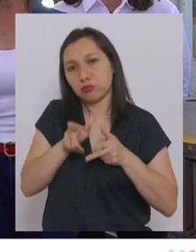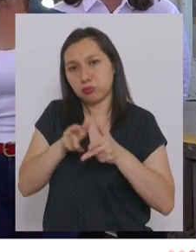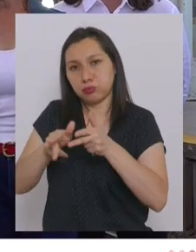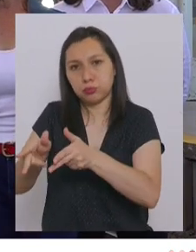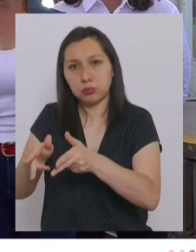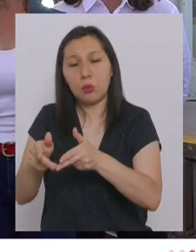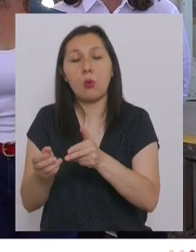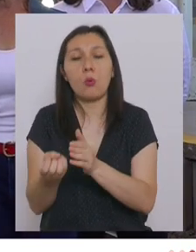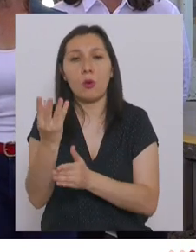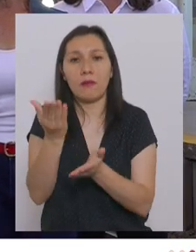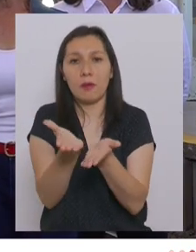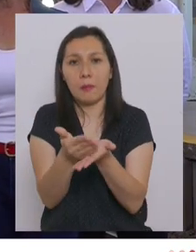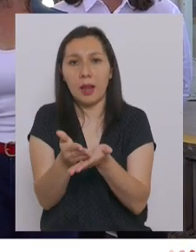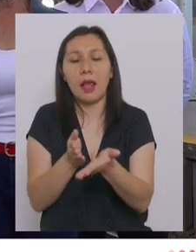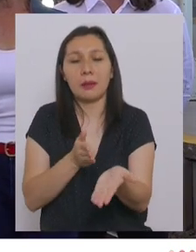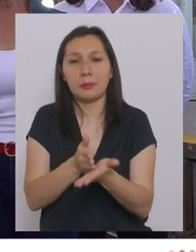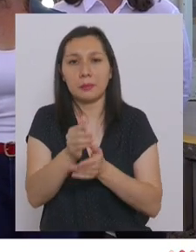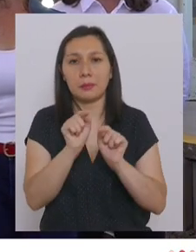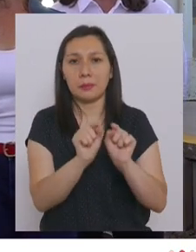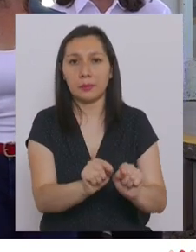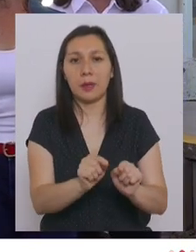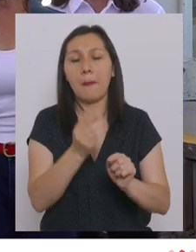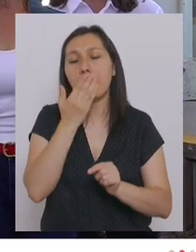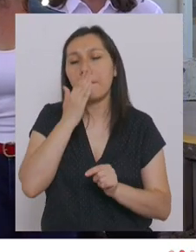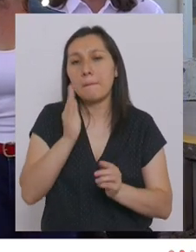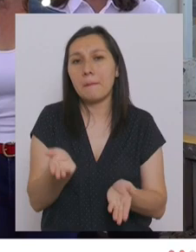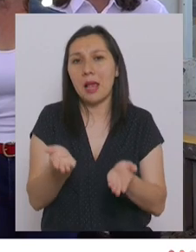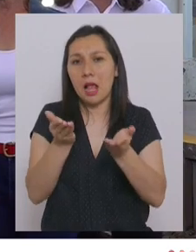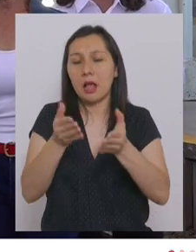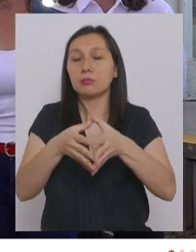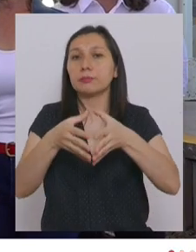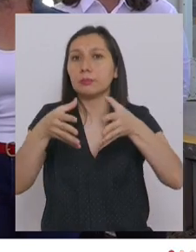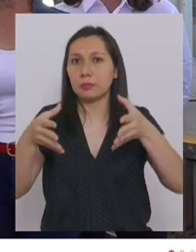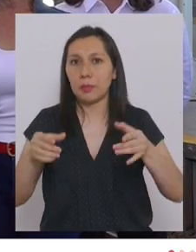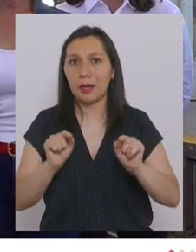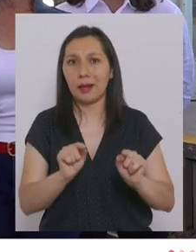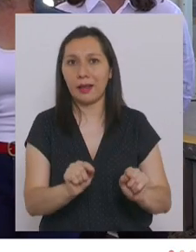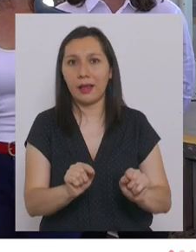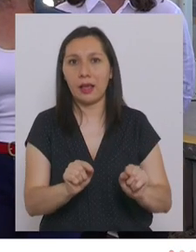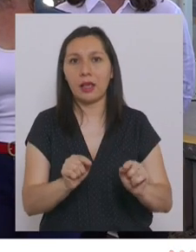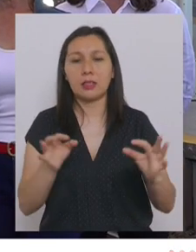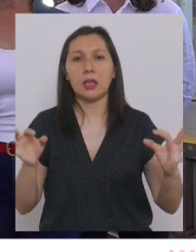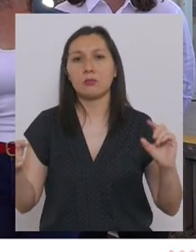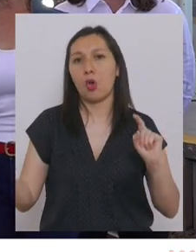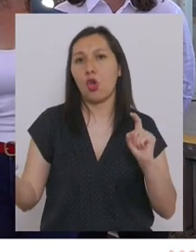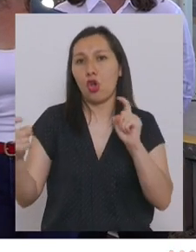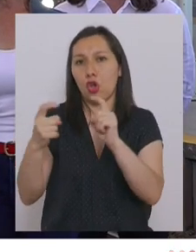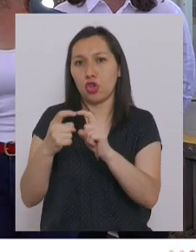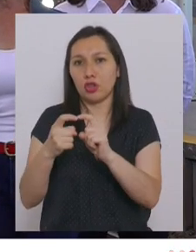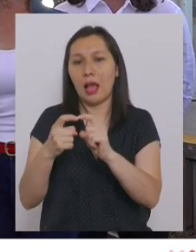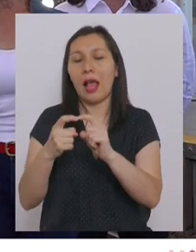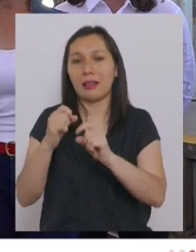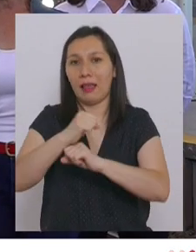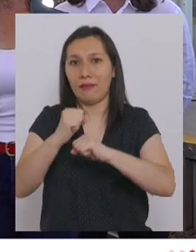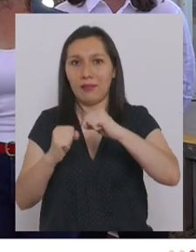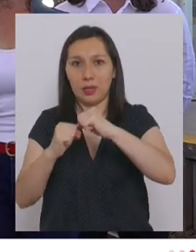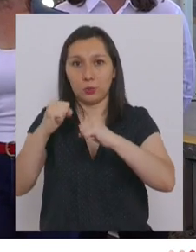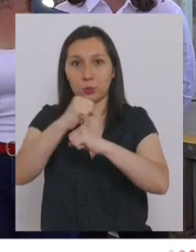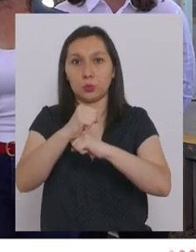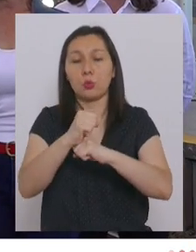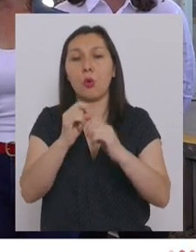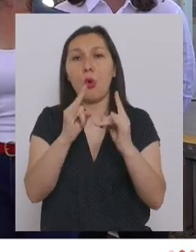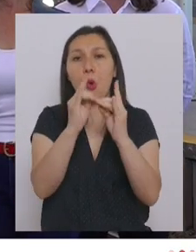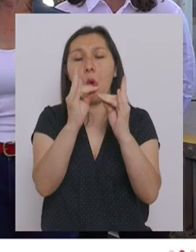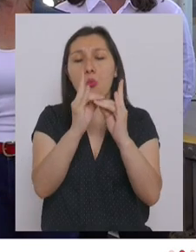plan para poder mejorar sustancialmente la conectividad, la infraestructura. Ahí está el